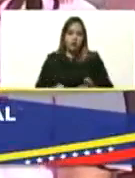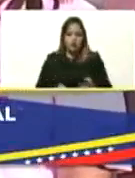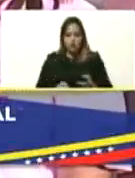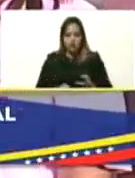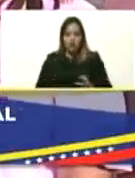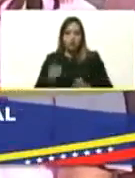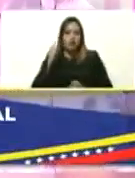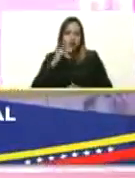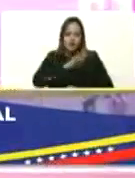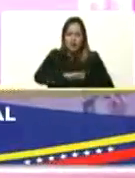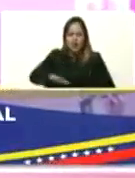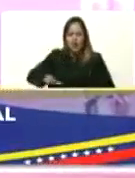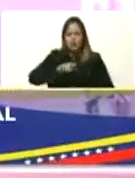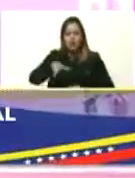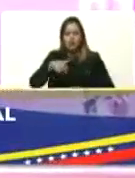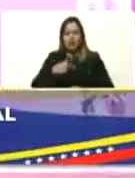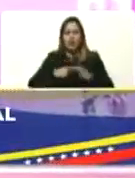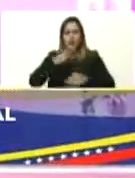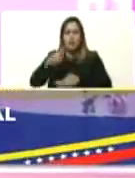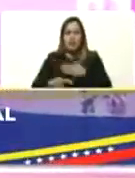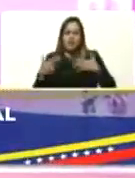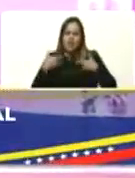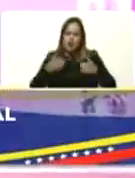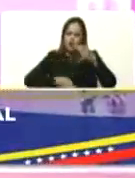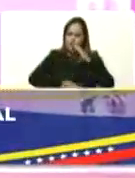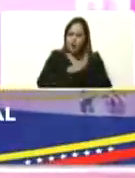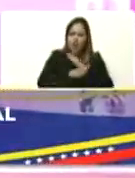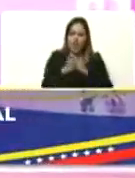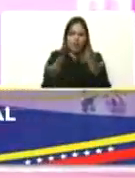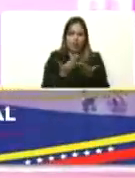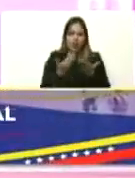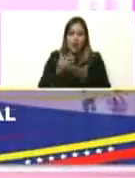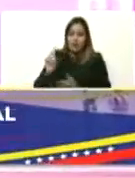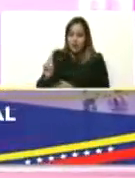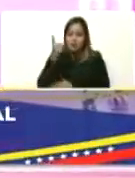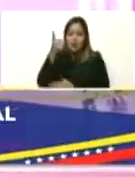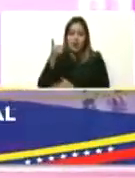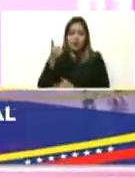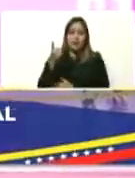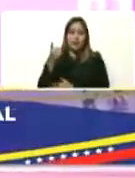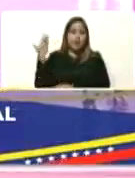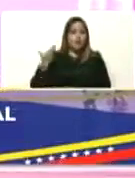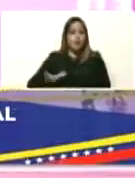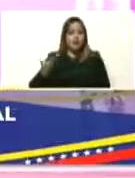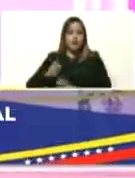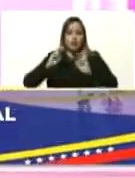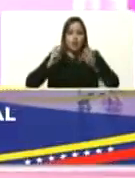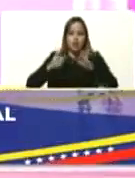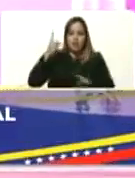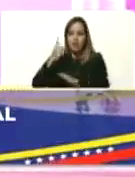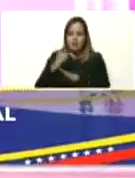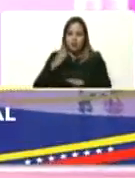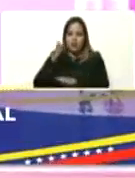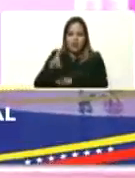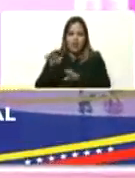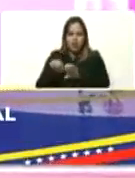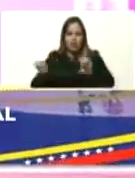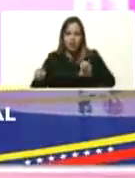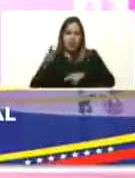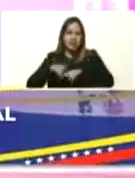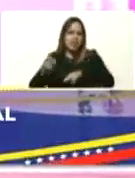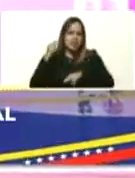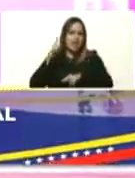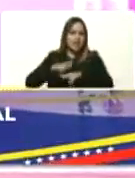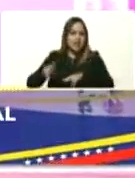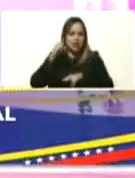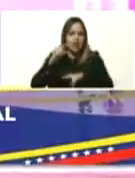pequeñas, nosotros con el programa Salud a la Escuela, la primera bandera que debemos enarbolar es la educación hacia nuestras niñas y niñas para que